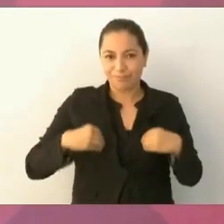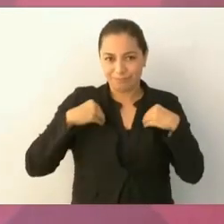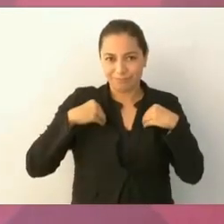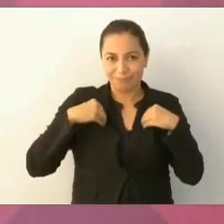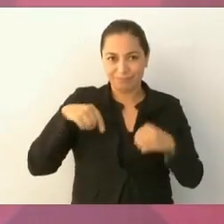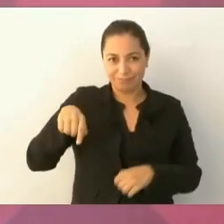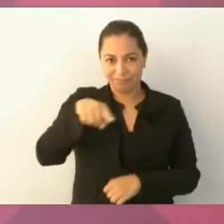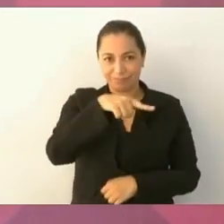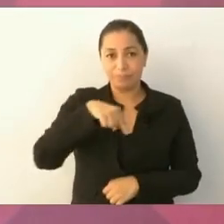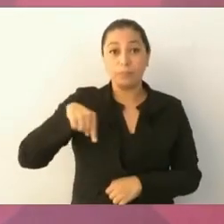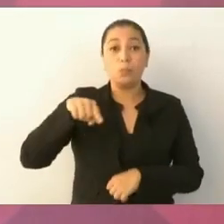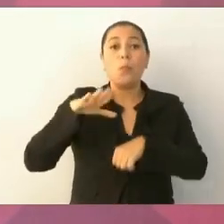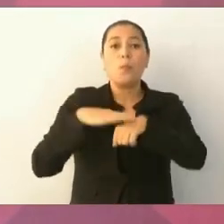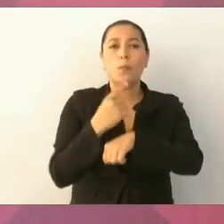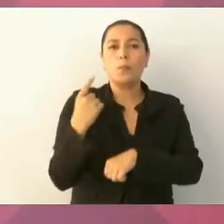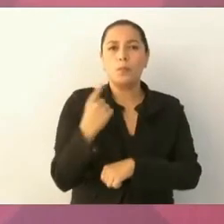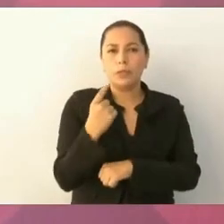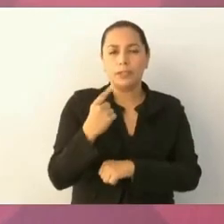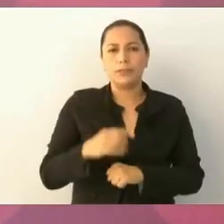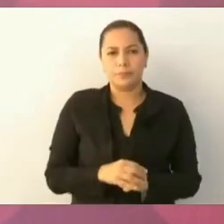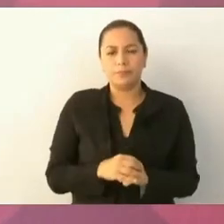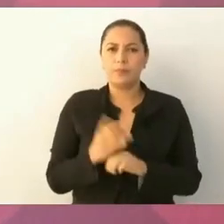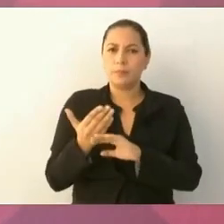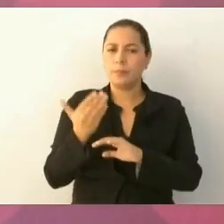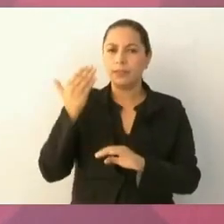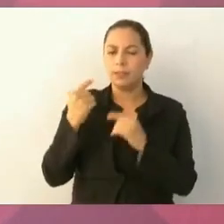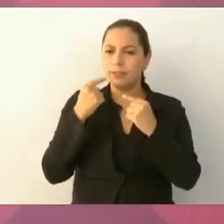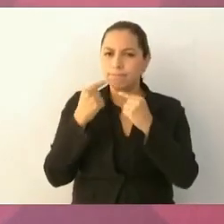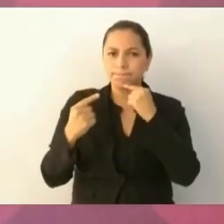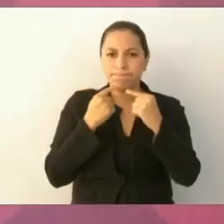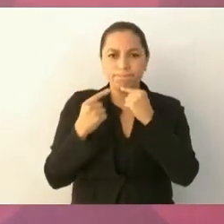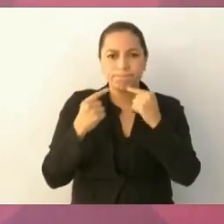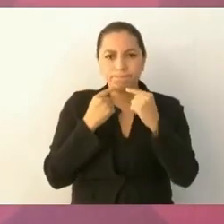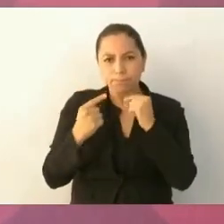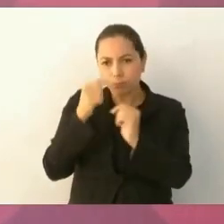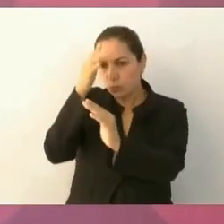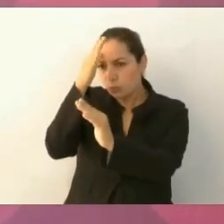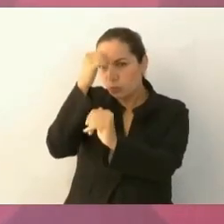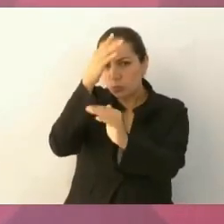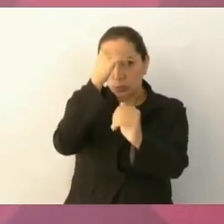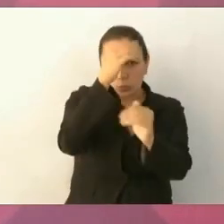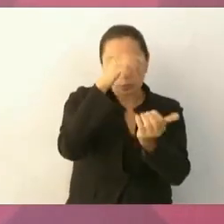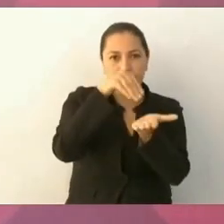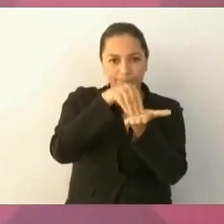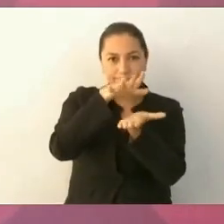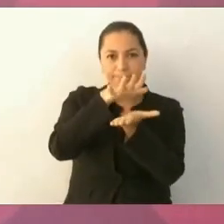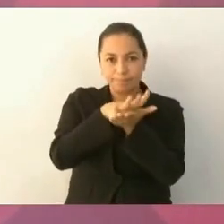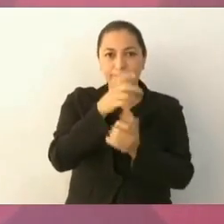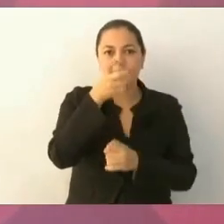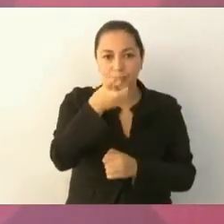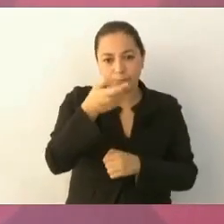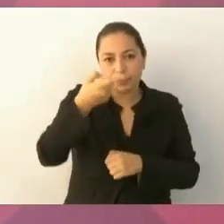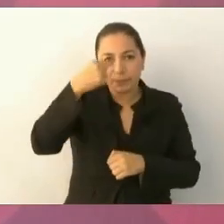porque se llegó con ellos a un acuerdo y esto nos